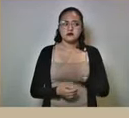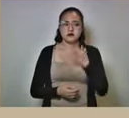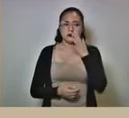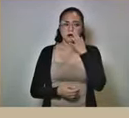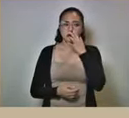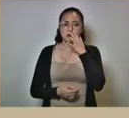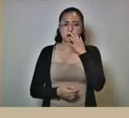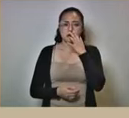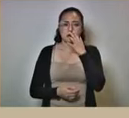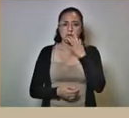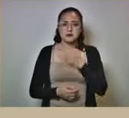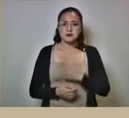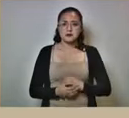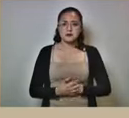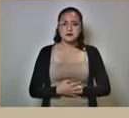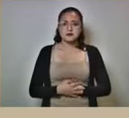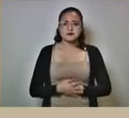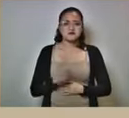No, no tienes audio, Gabriel.